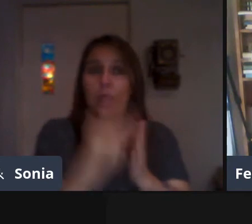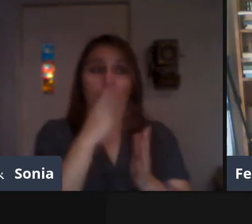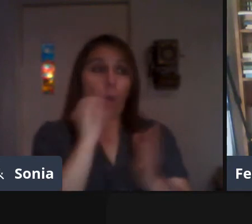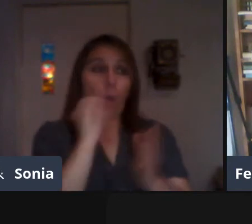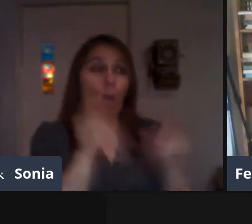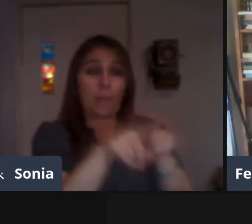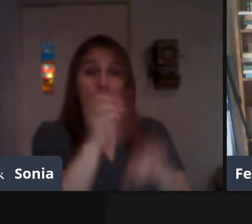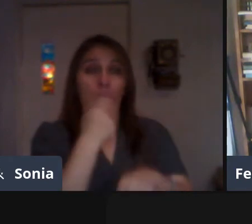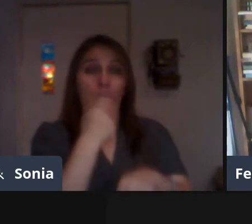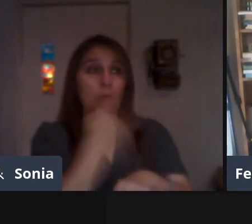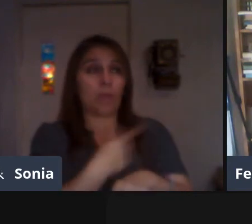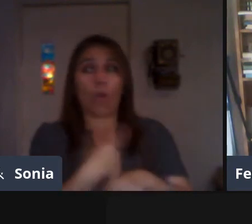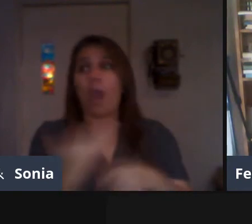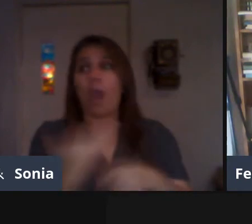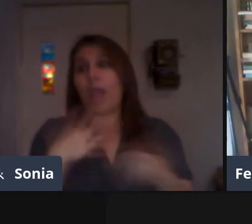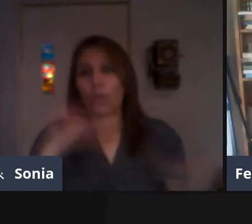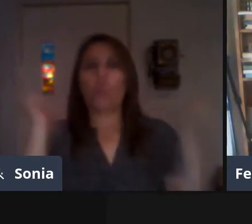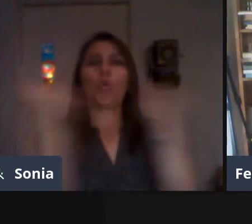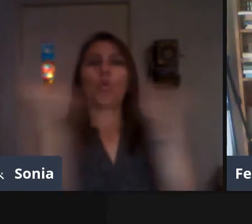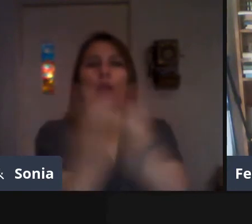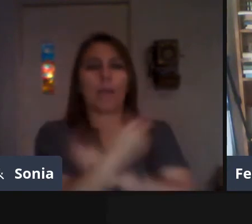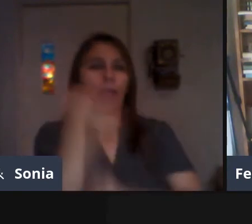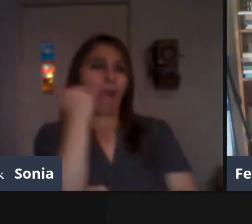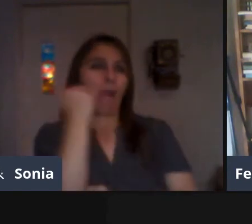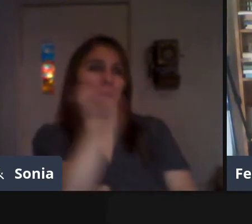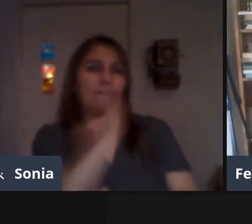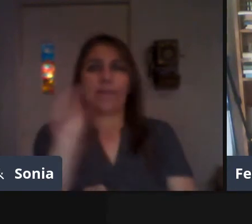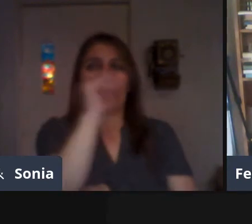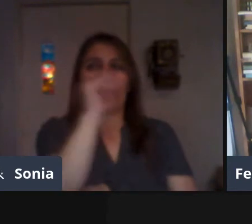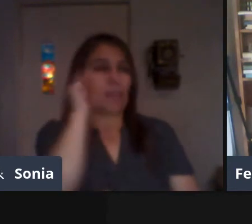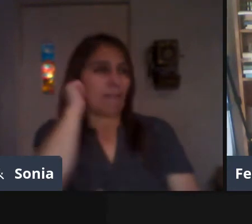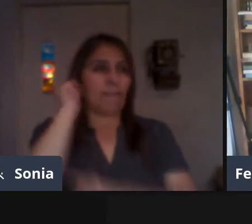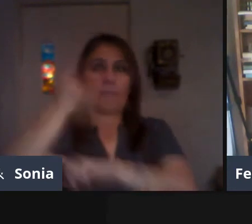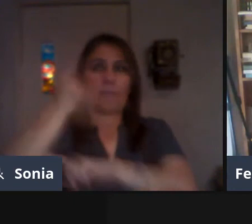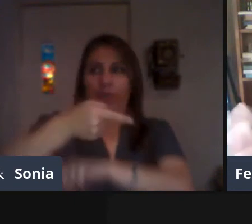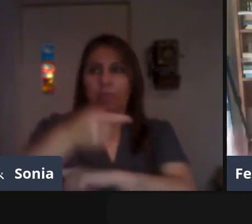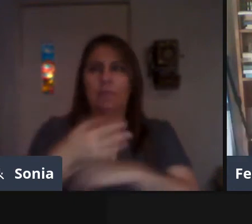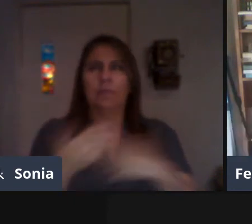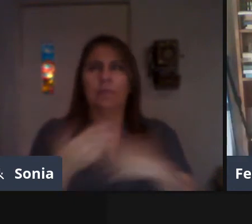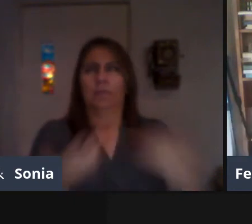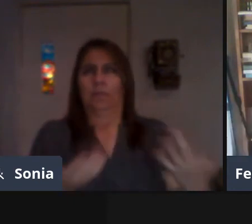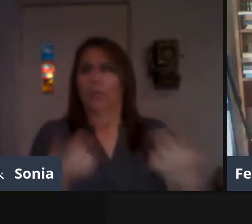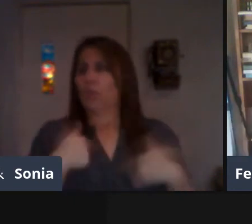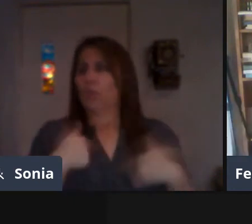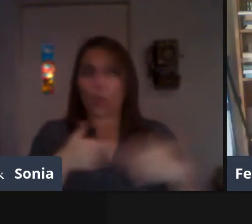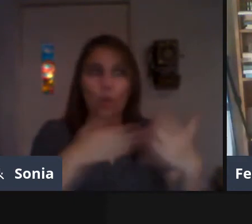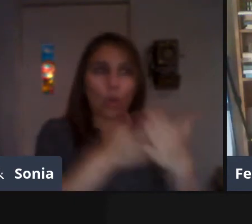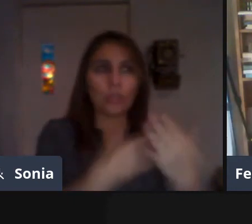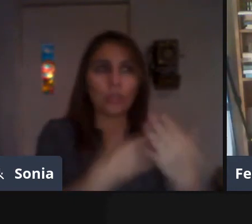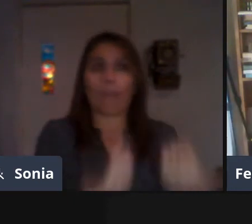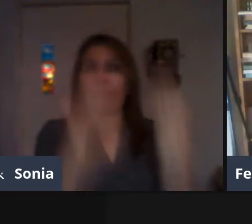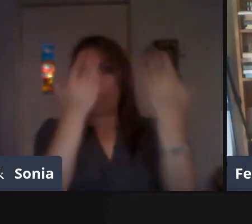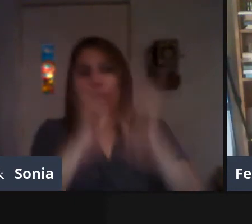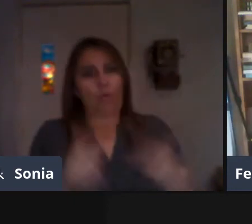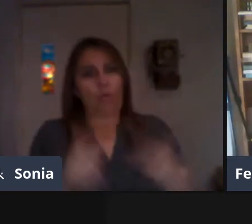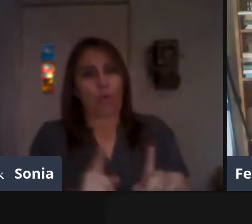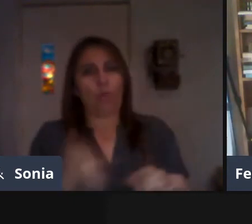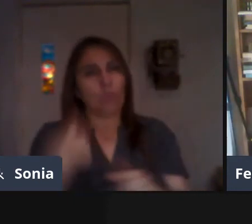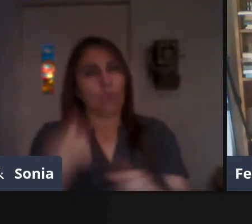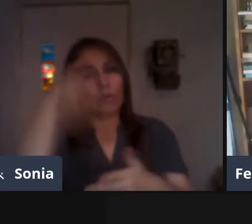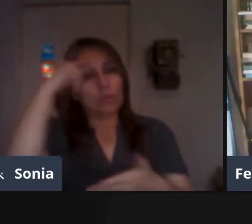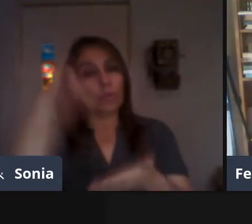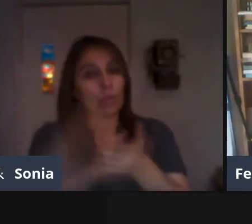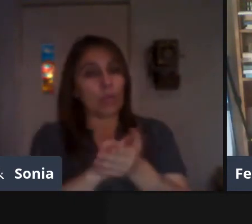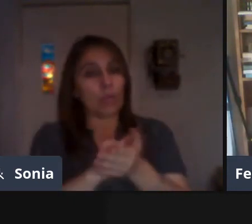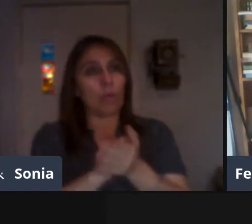en el femenino contrario a favor para que son palabras serias que